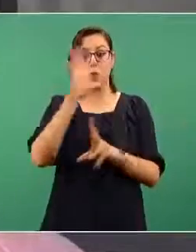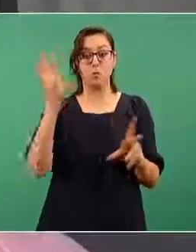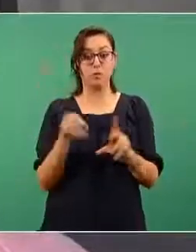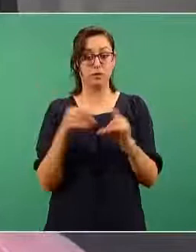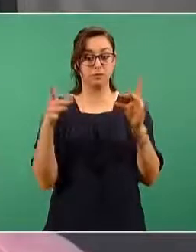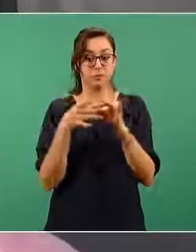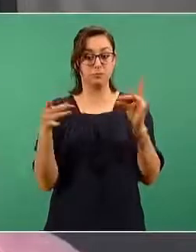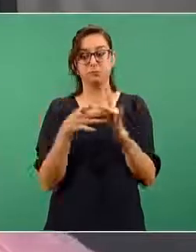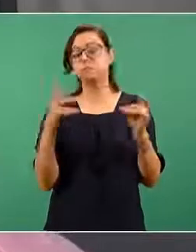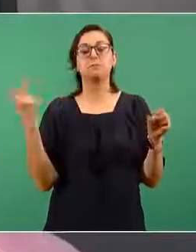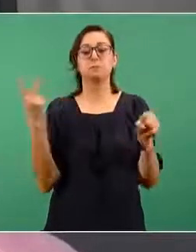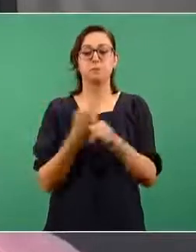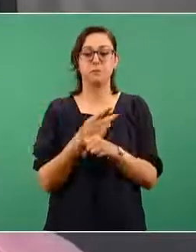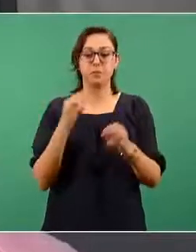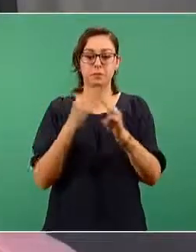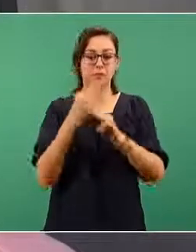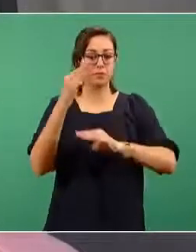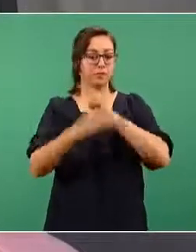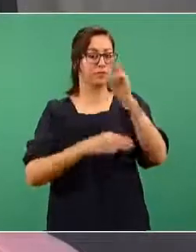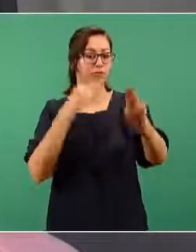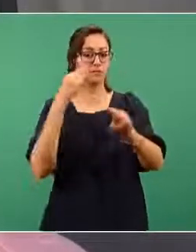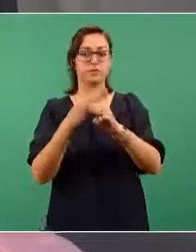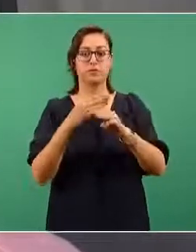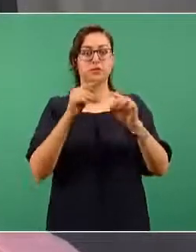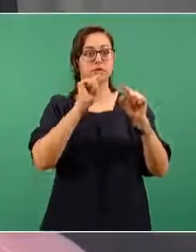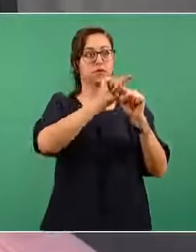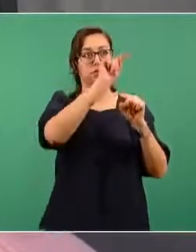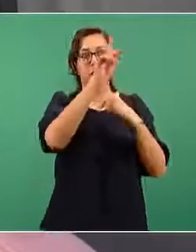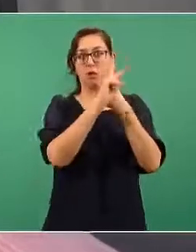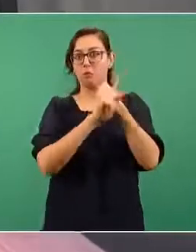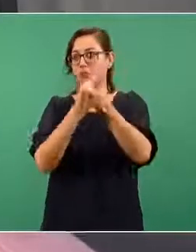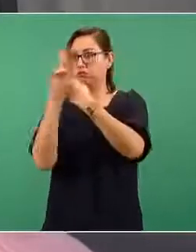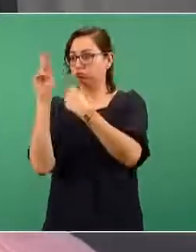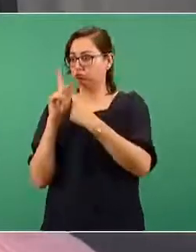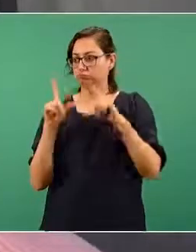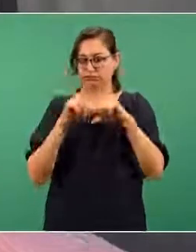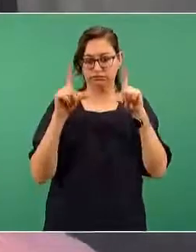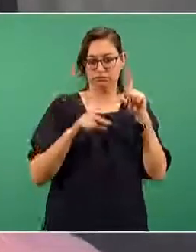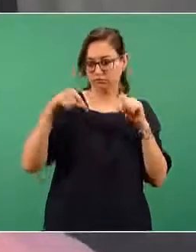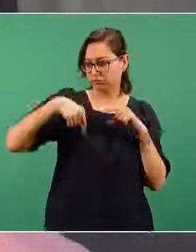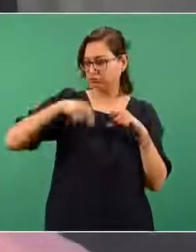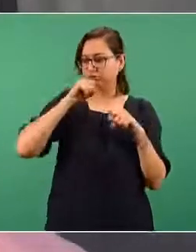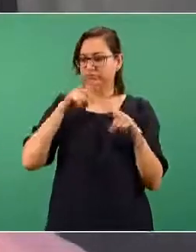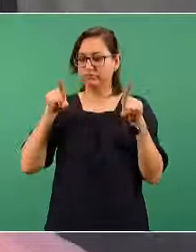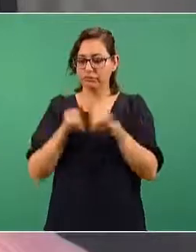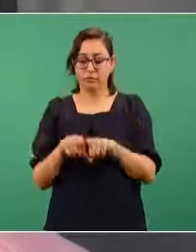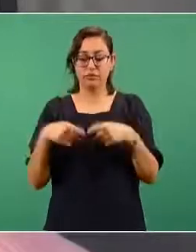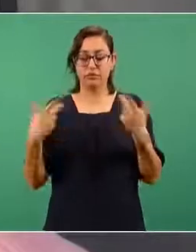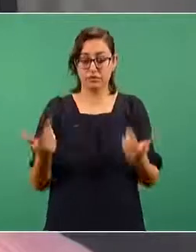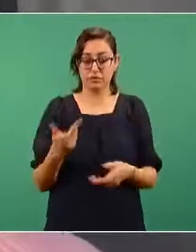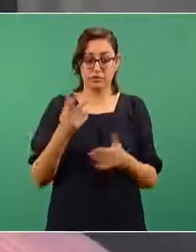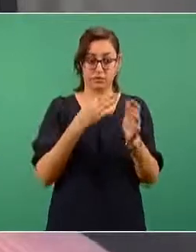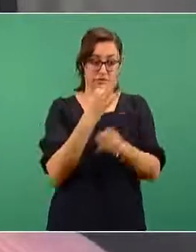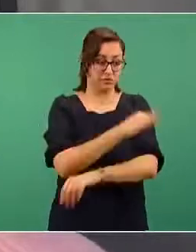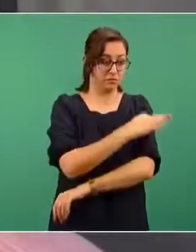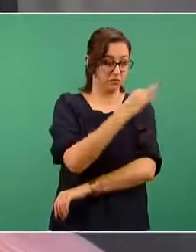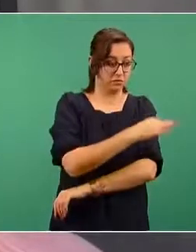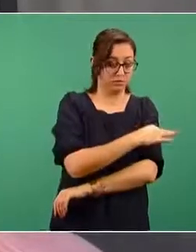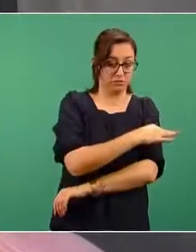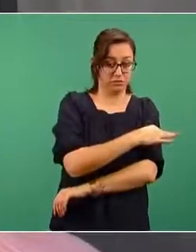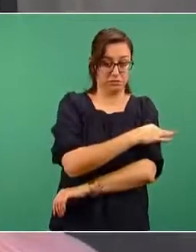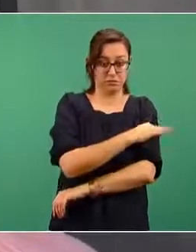momento en el mundo entero, incluido México, no existe evidencia alguna que vincule a las